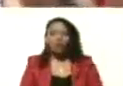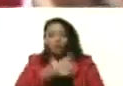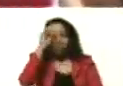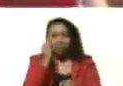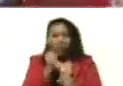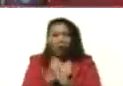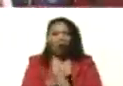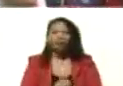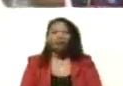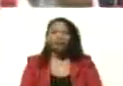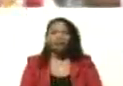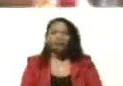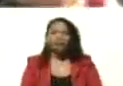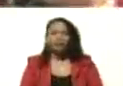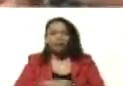trabajar